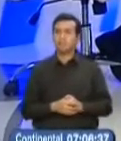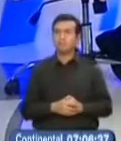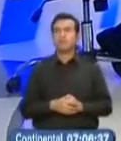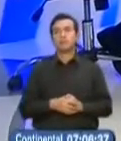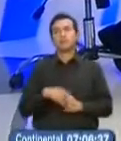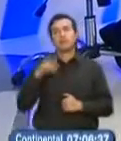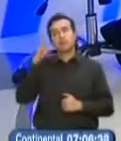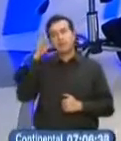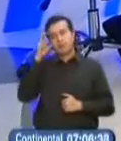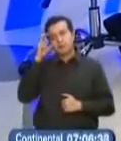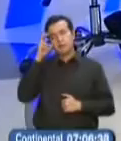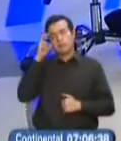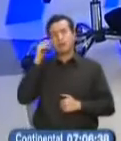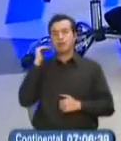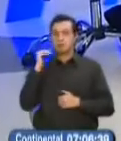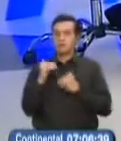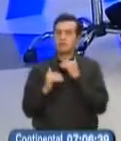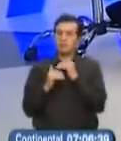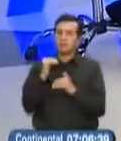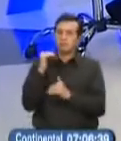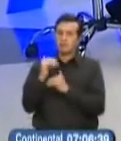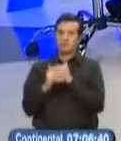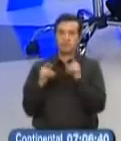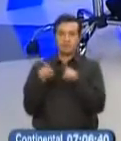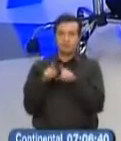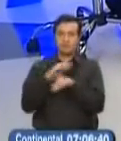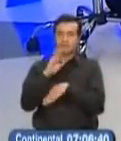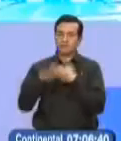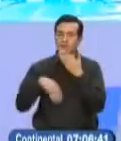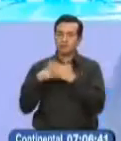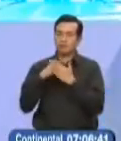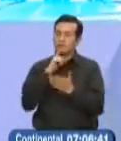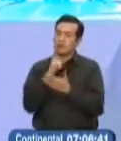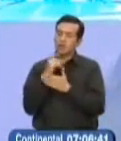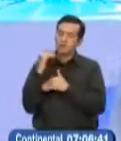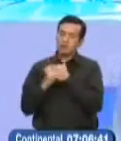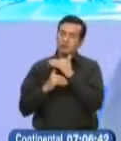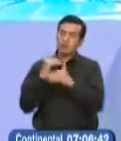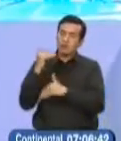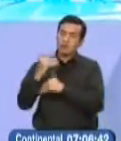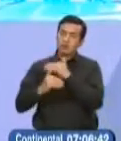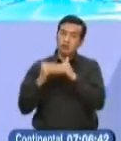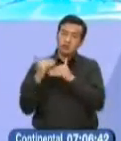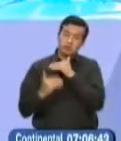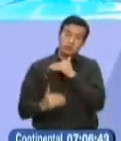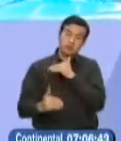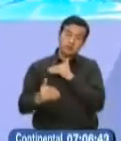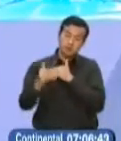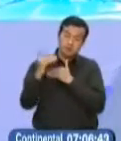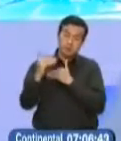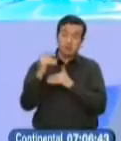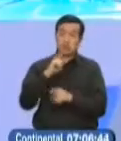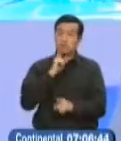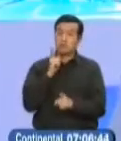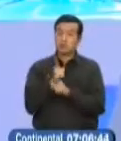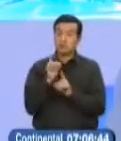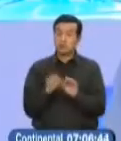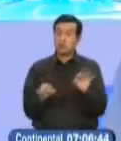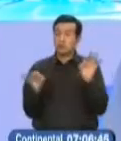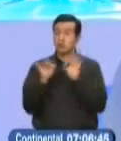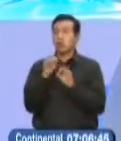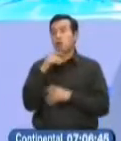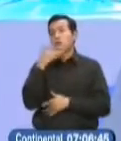creo que nuevamente es un proceso, creo que estamos en la misma página cuando decimos que este es un proceso largo, de largo aliento, que ciertamente hay que pasar